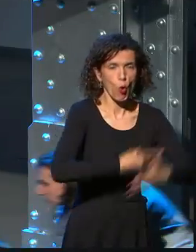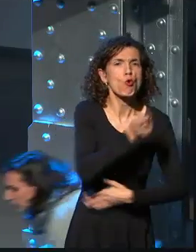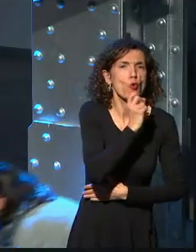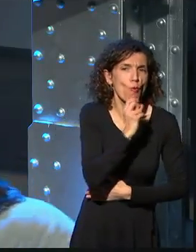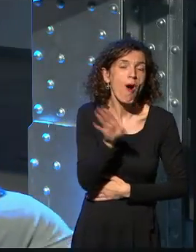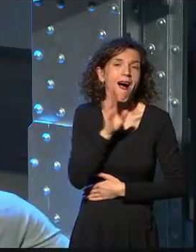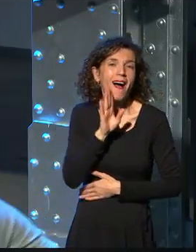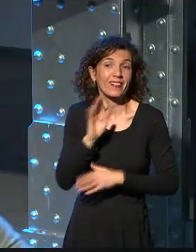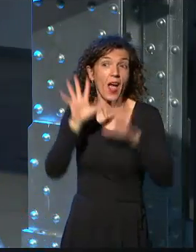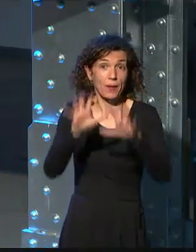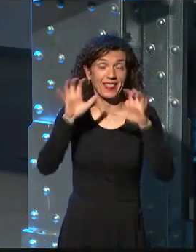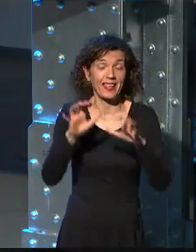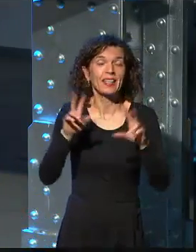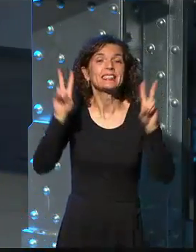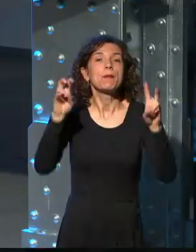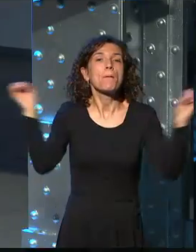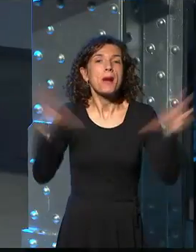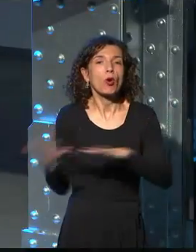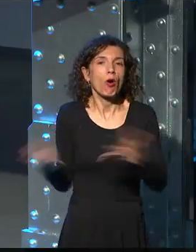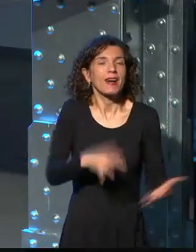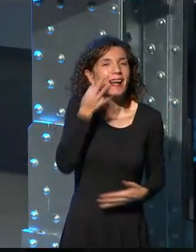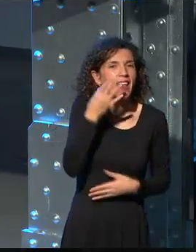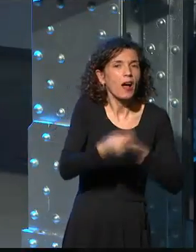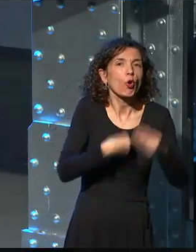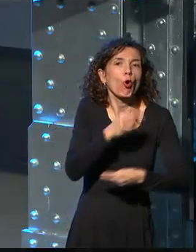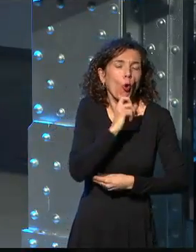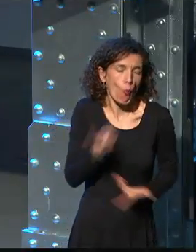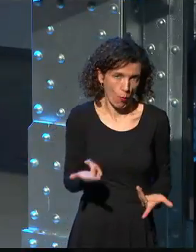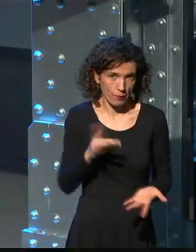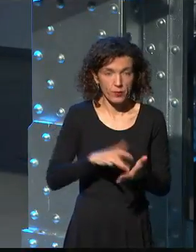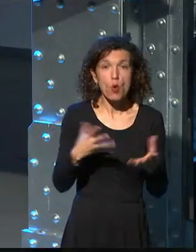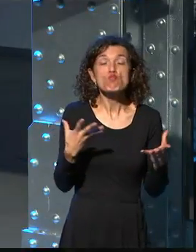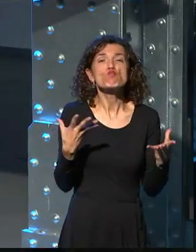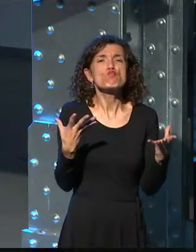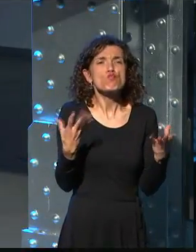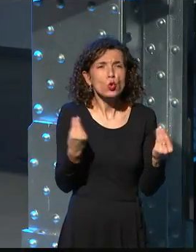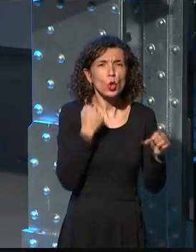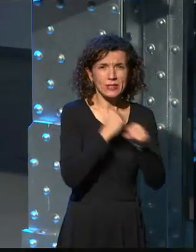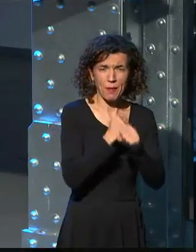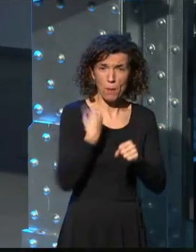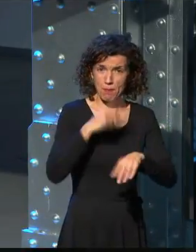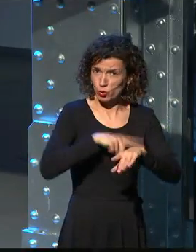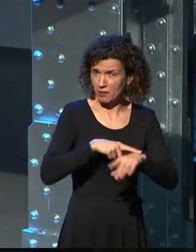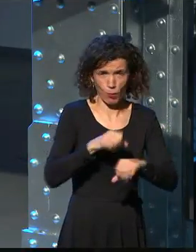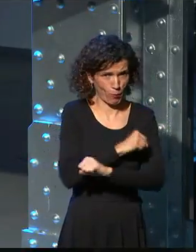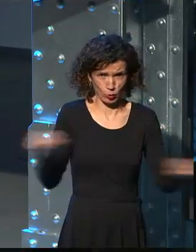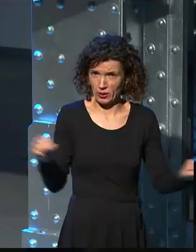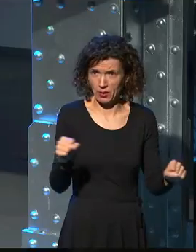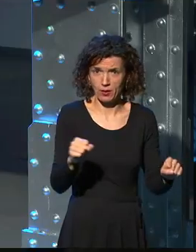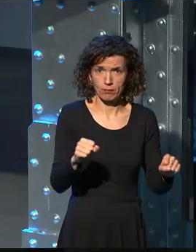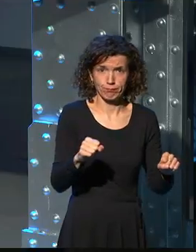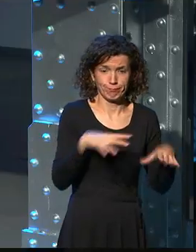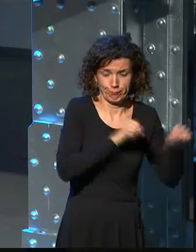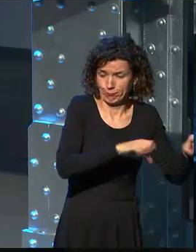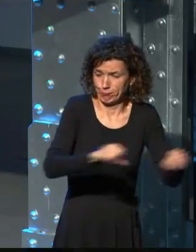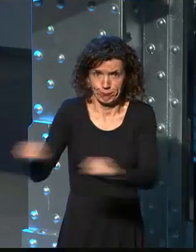sobre estas lecciones que hemos aprendido de los magos. En primer lugar, decir que la multitarea es un mito.